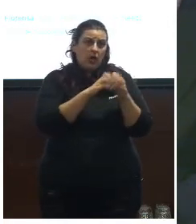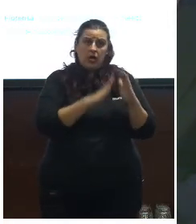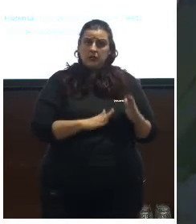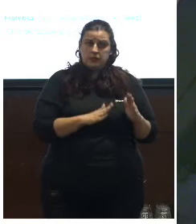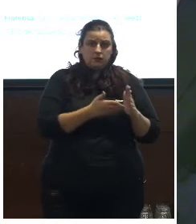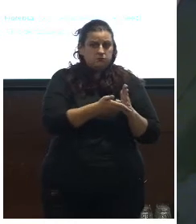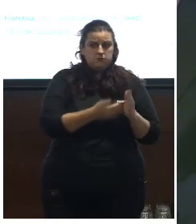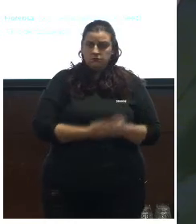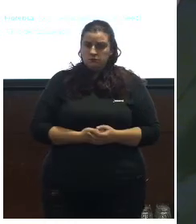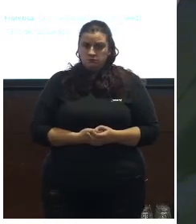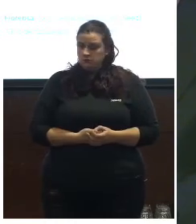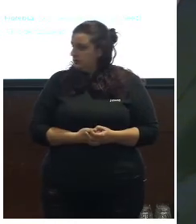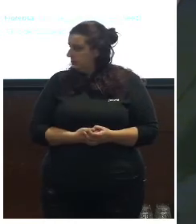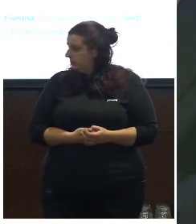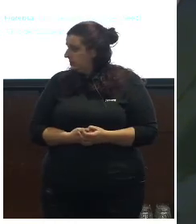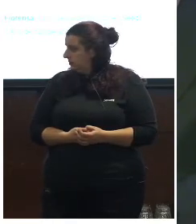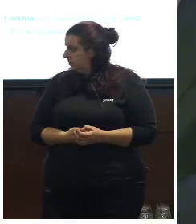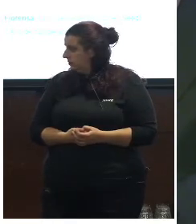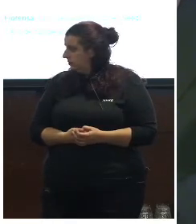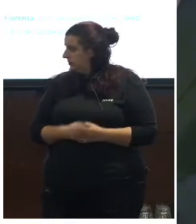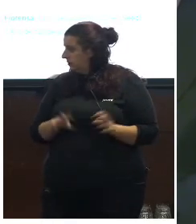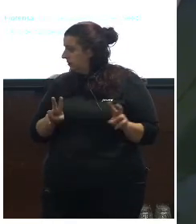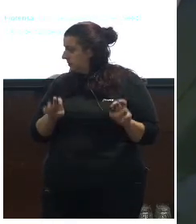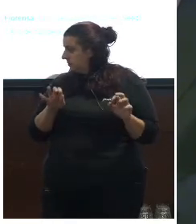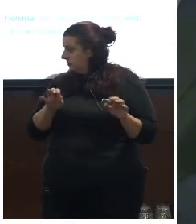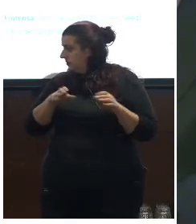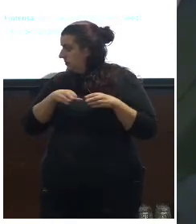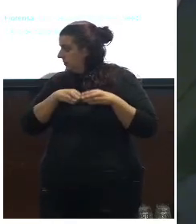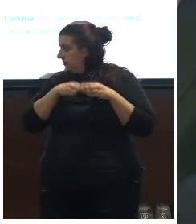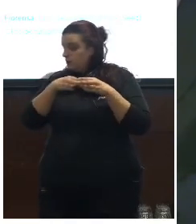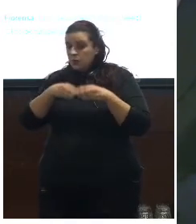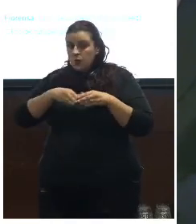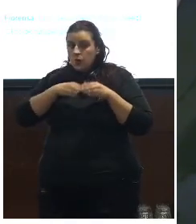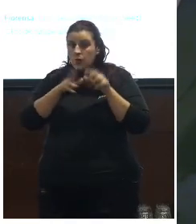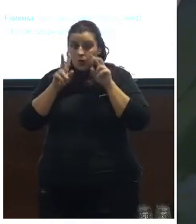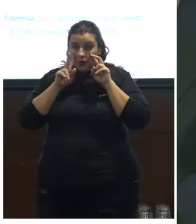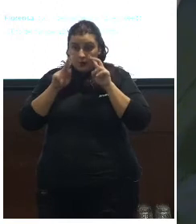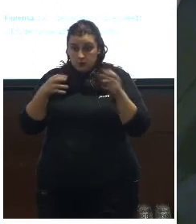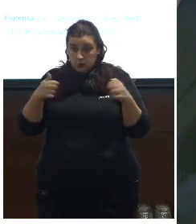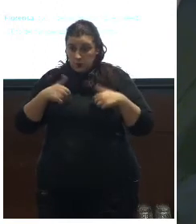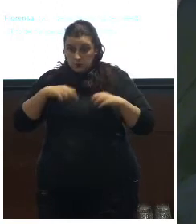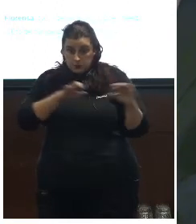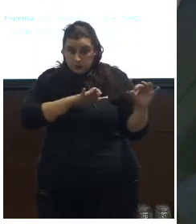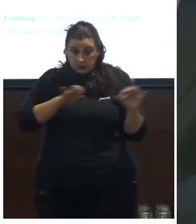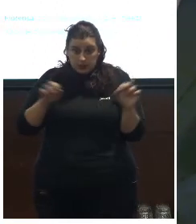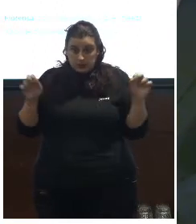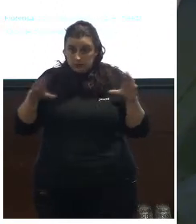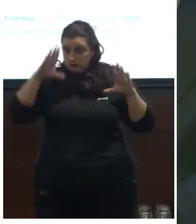viven. Para este caso, incluso en el tema de los cruceros, nos encontramos que, pese a no haberlo previsto, nos empezaron a